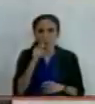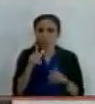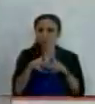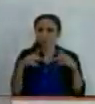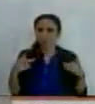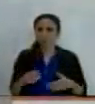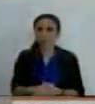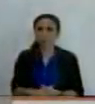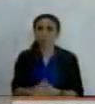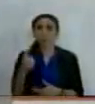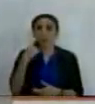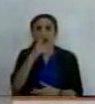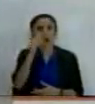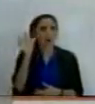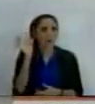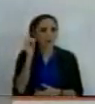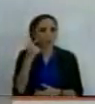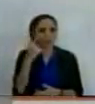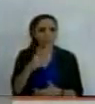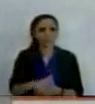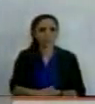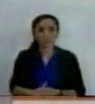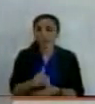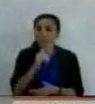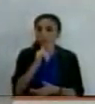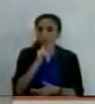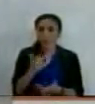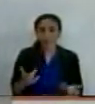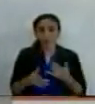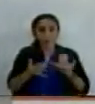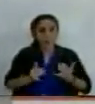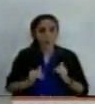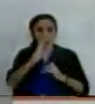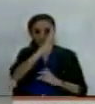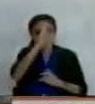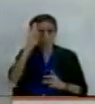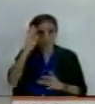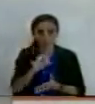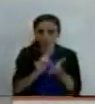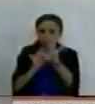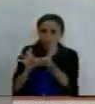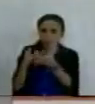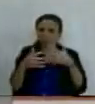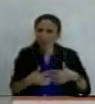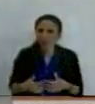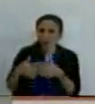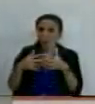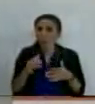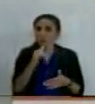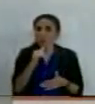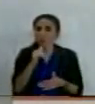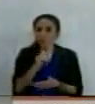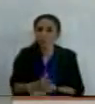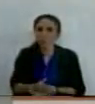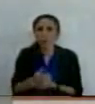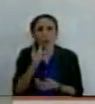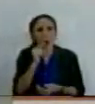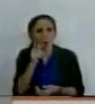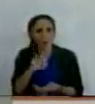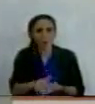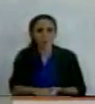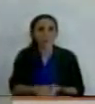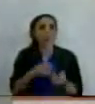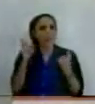Una señora escribe aquí que se llama Maribel Petit. Fuente confirma que Daniela Cabello fue deportada a Estados Unidos tal como lo dio a conocer Oscar Daza. Dice